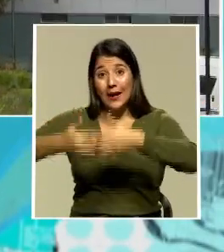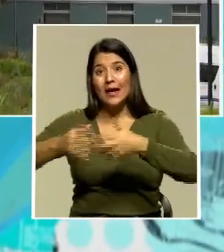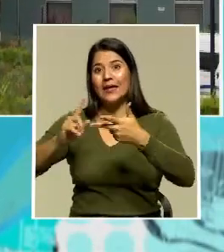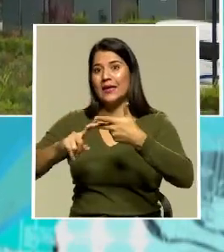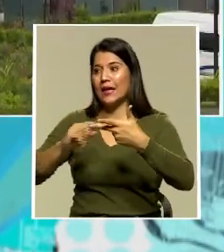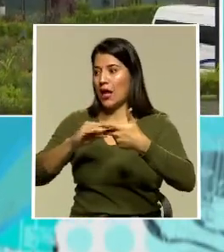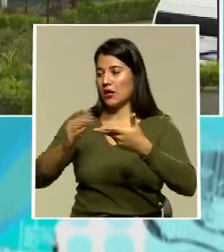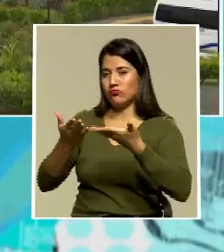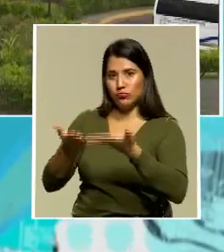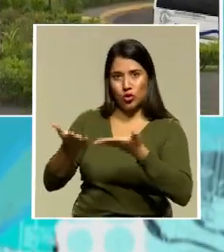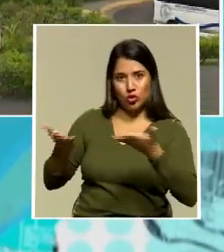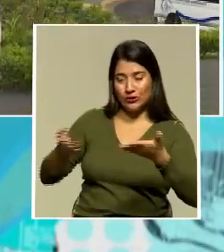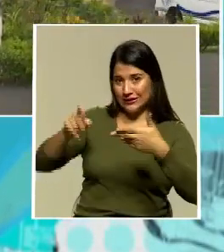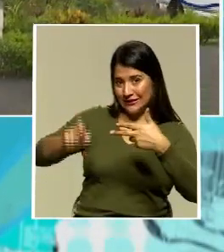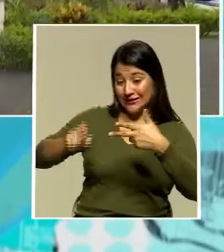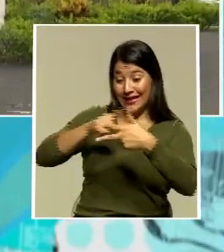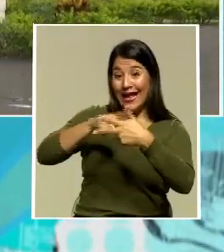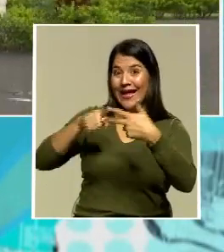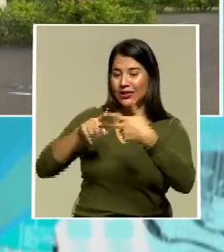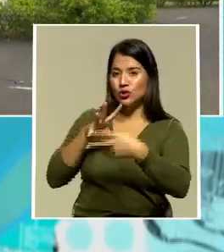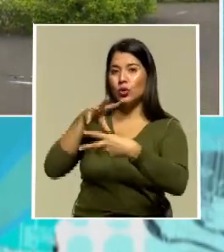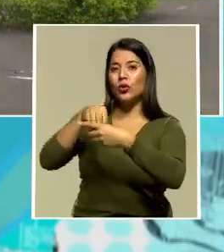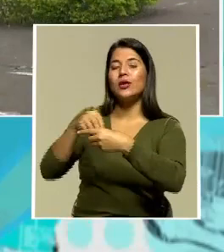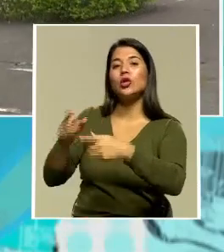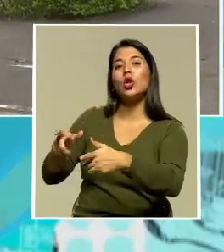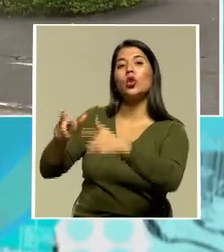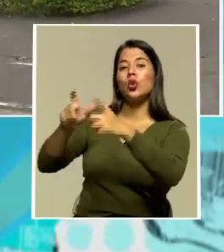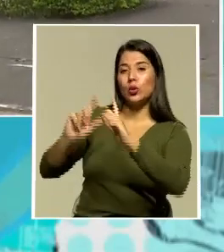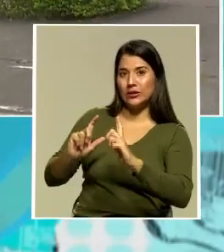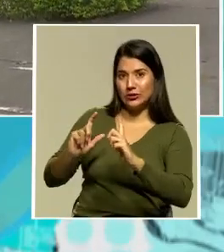pues toda la parte técnica,